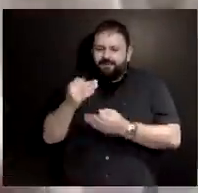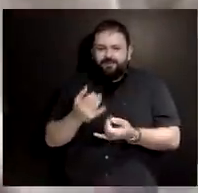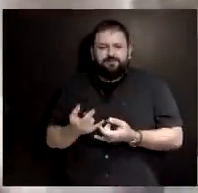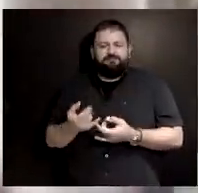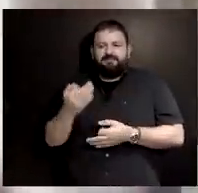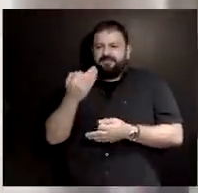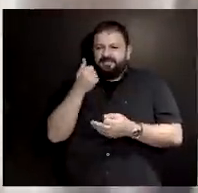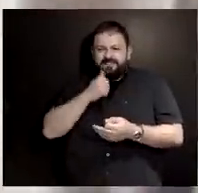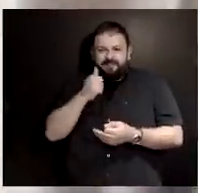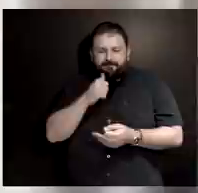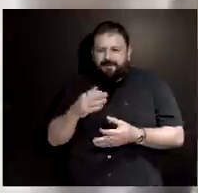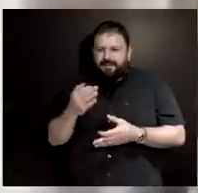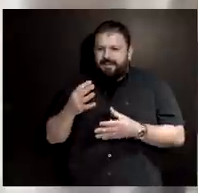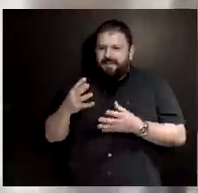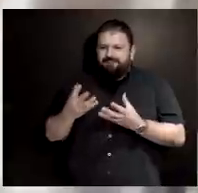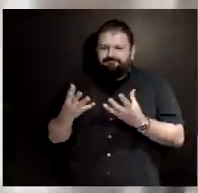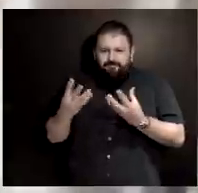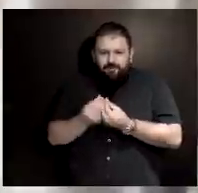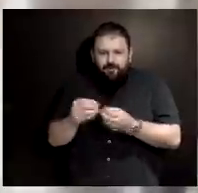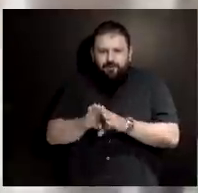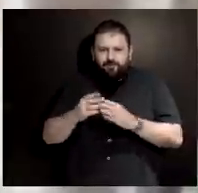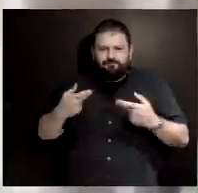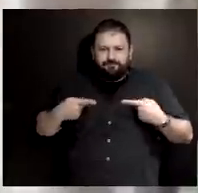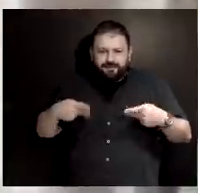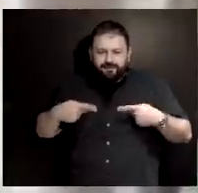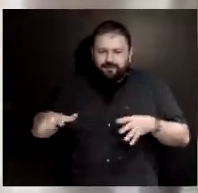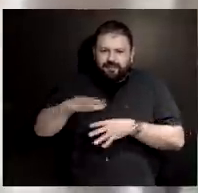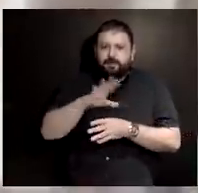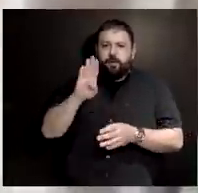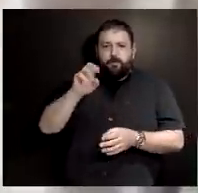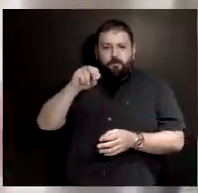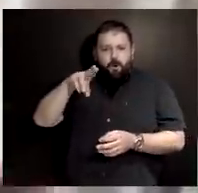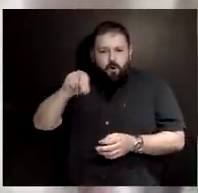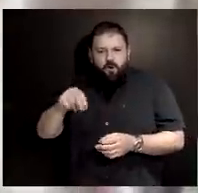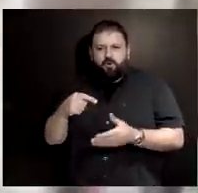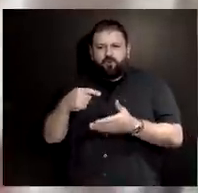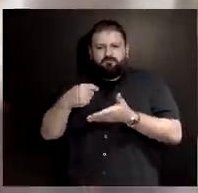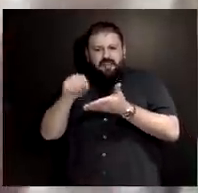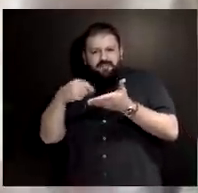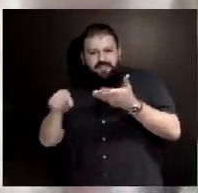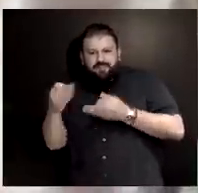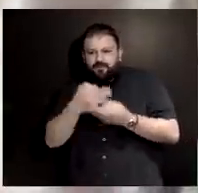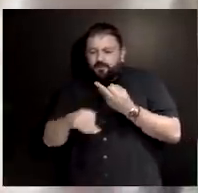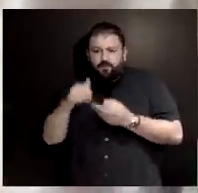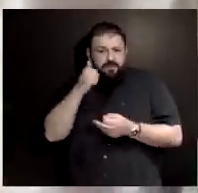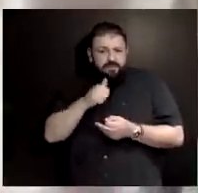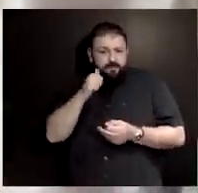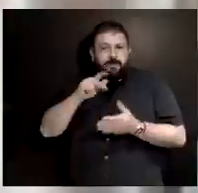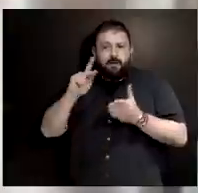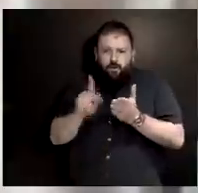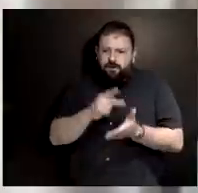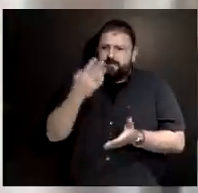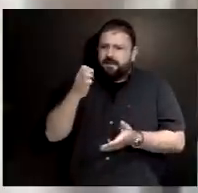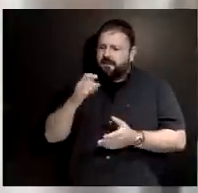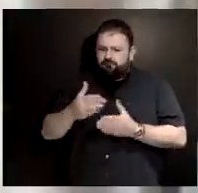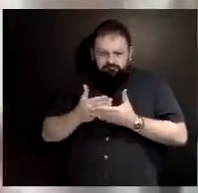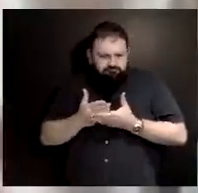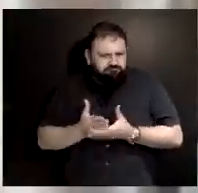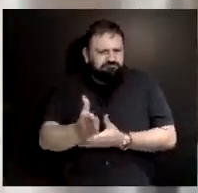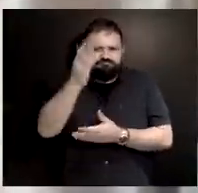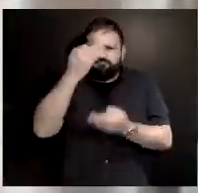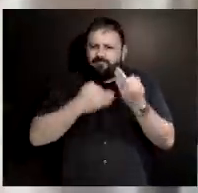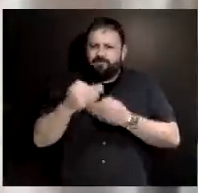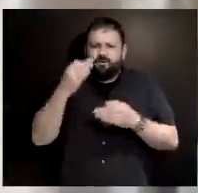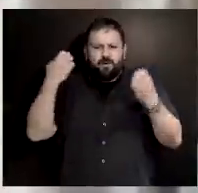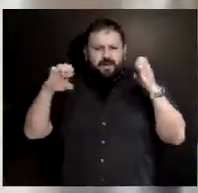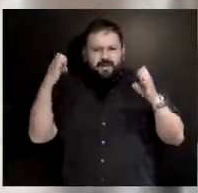toda la actitud, con los bonos, con las diferentes calificaciones, y arrancamos en enero inmediatamente con eventos. Normalmente a veces empezamos,